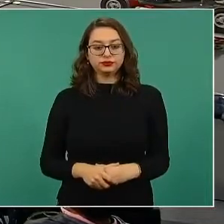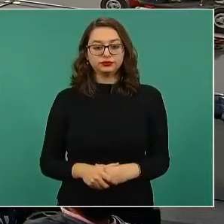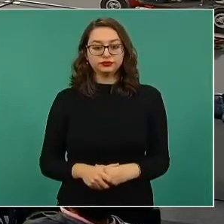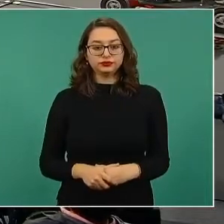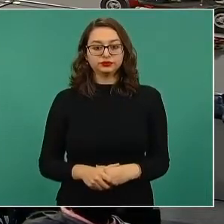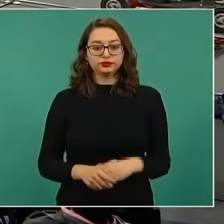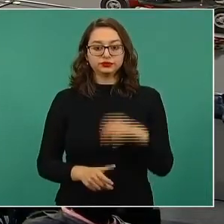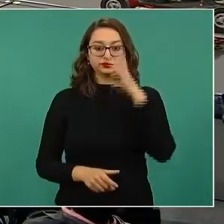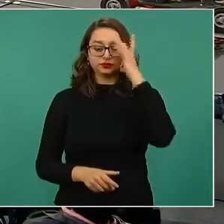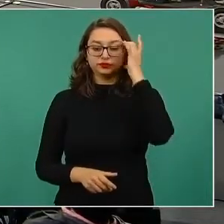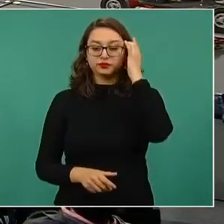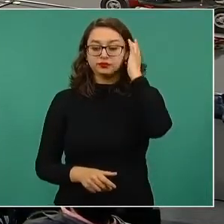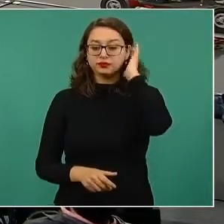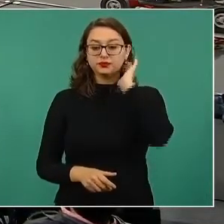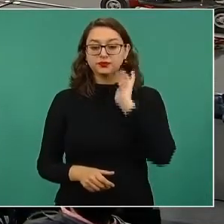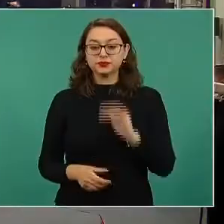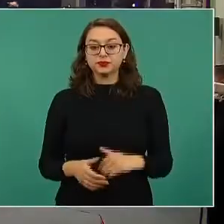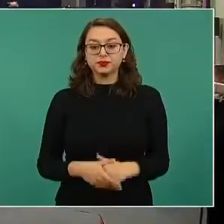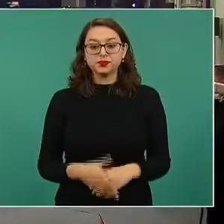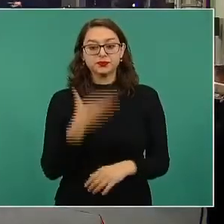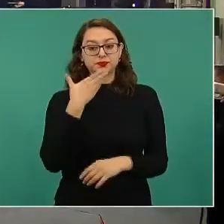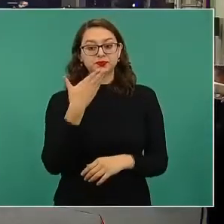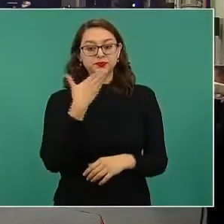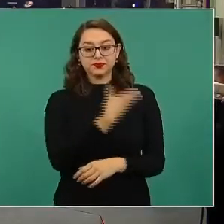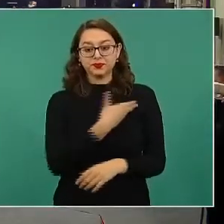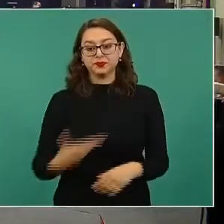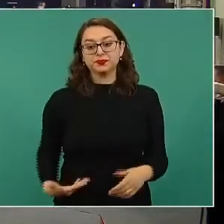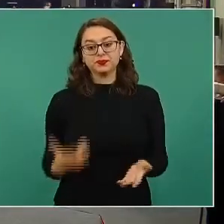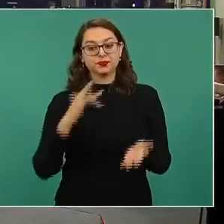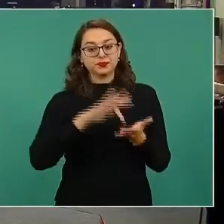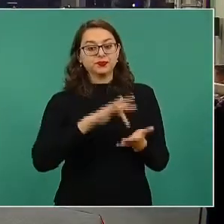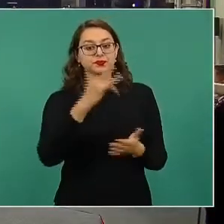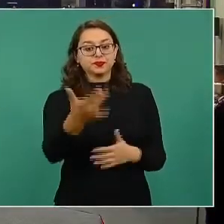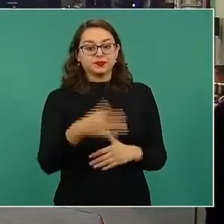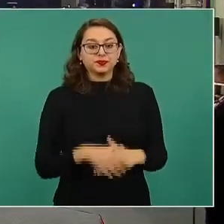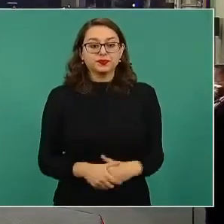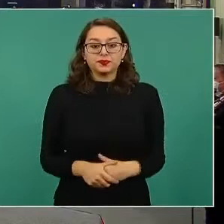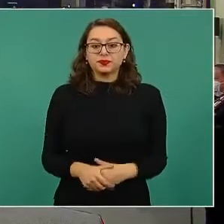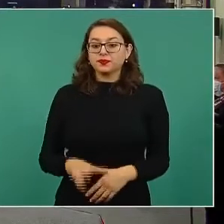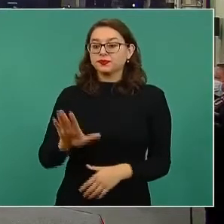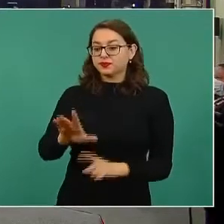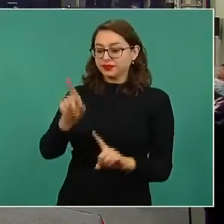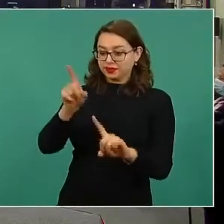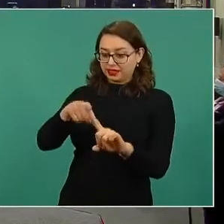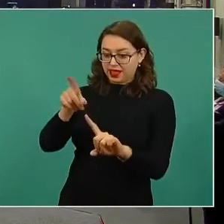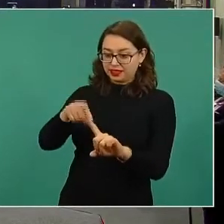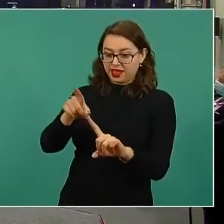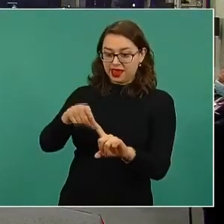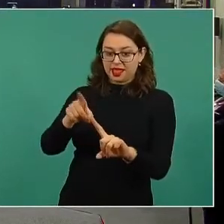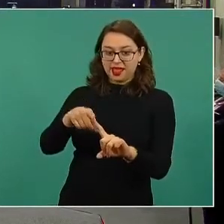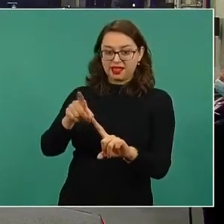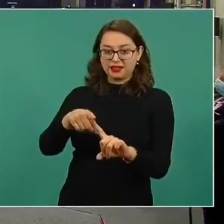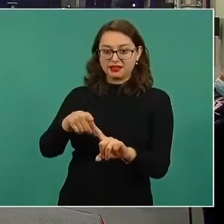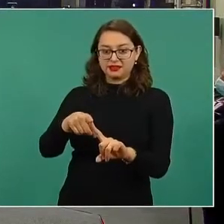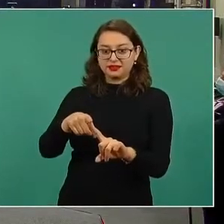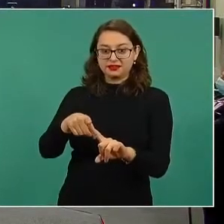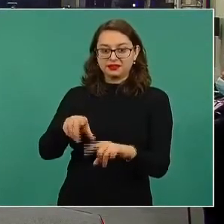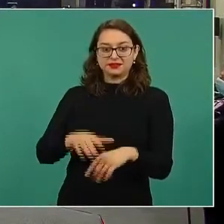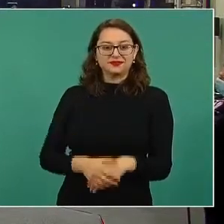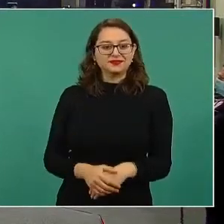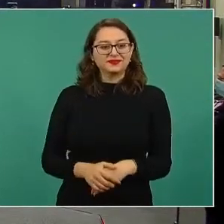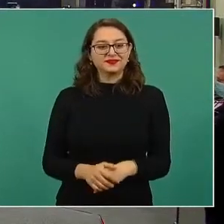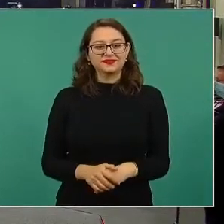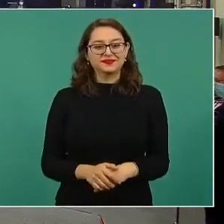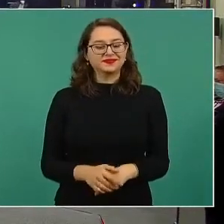Muy bien, presidente, muchas Y gracias. ya les dejo de tarea que no, mejor no. Yo voy a hablar de Saramago, pero